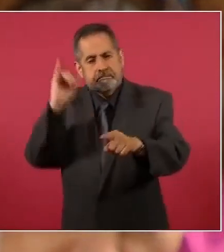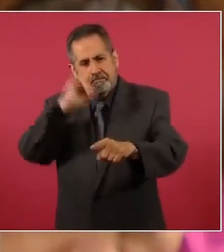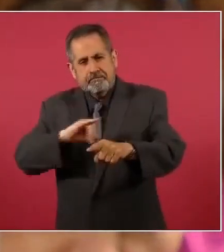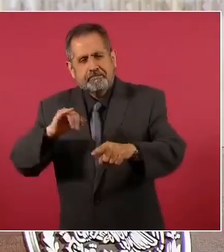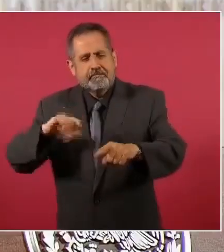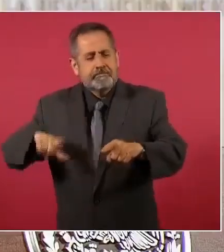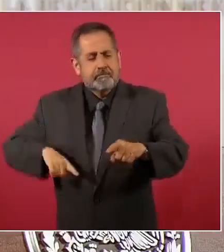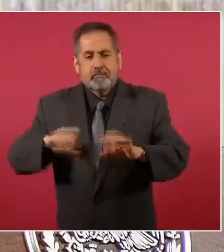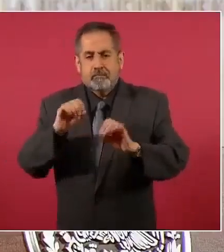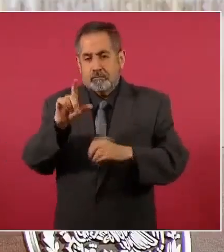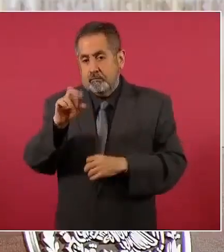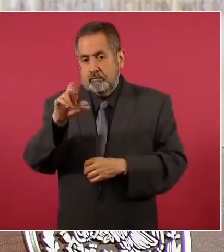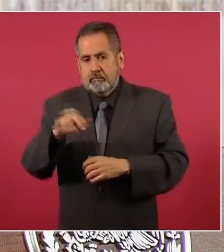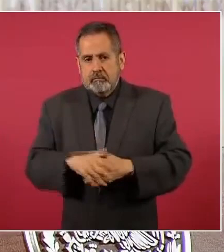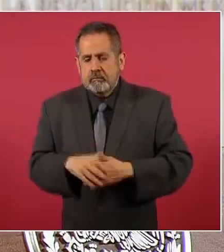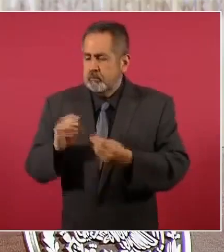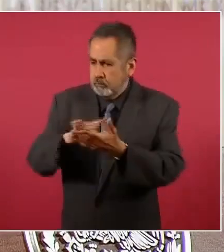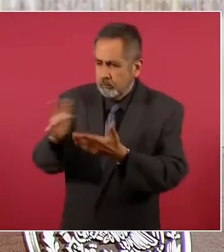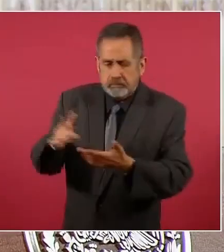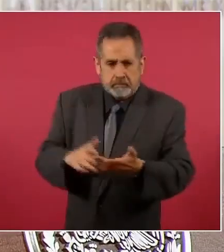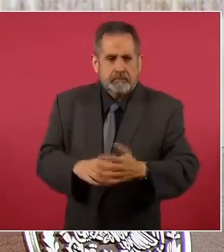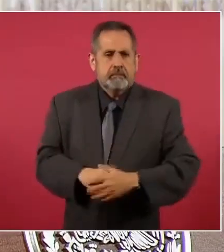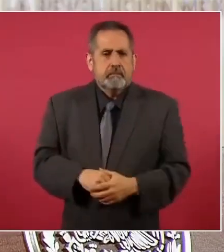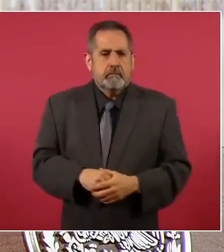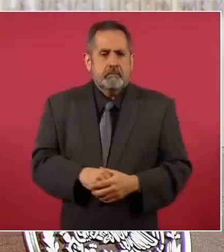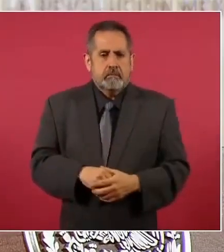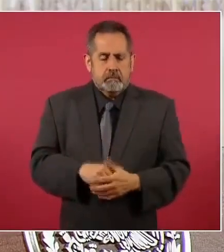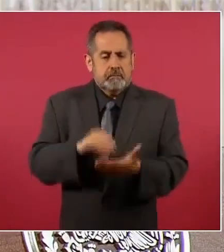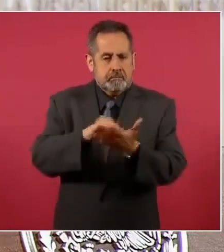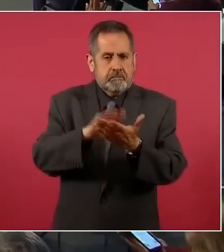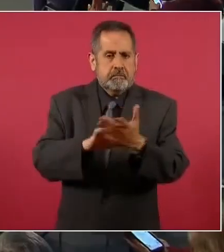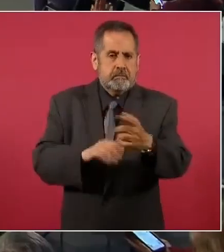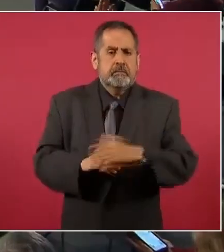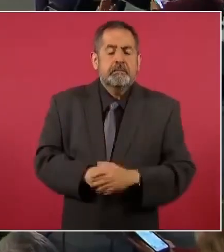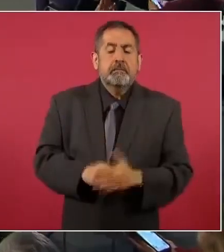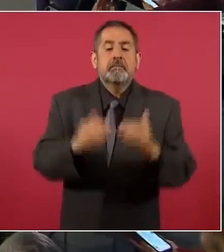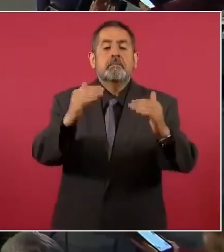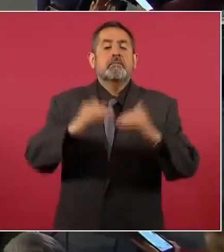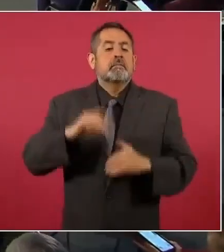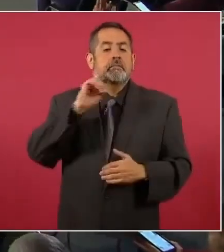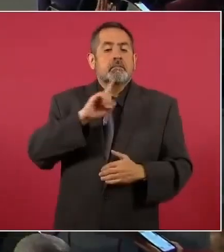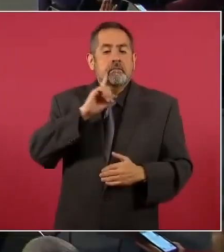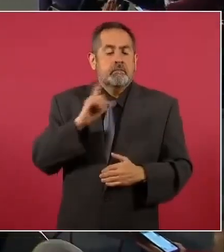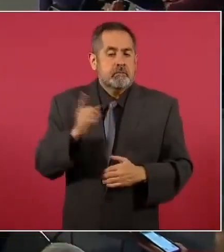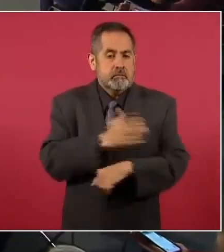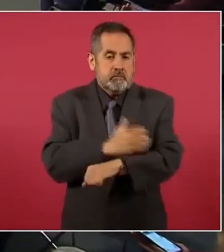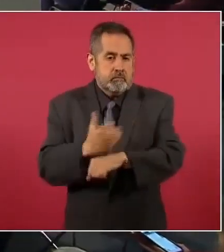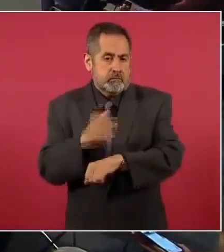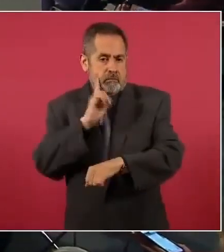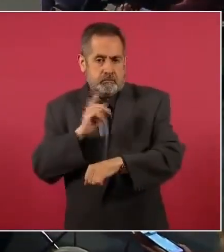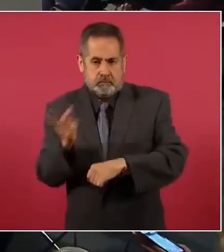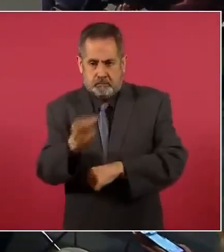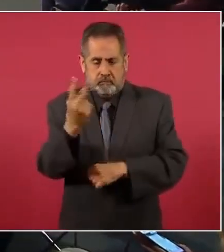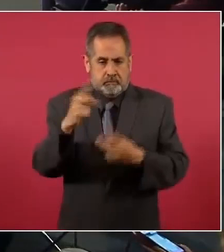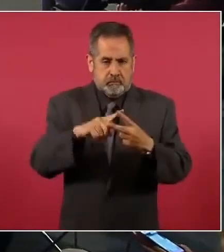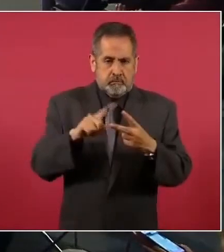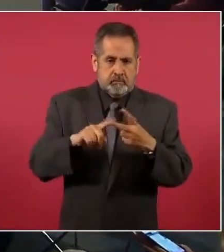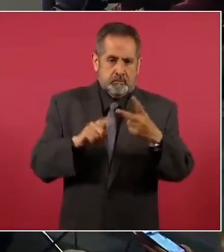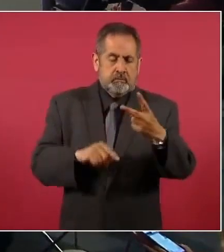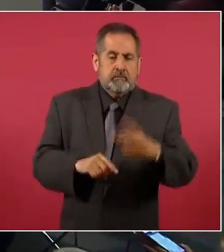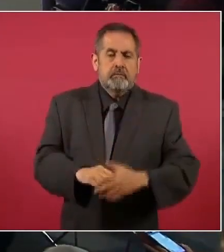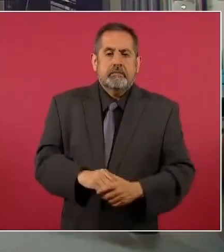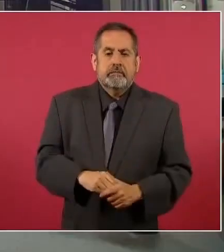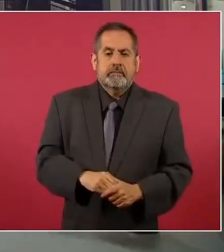Laura. Sí. Sí, muchas gracias. Que esté Laura. Vamos con las compañeras. Dos compañeras.